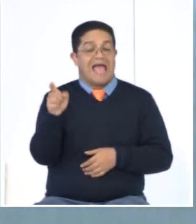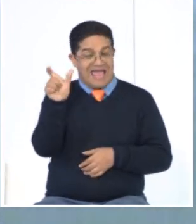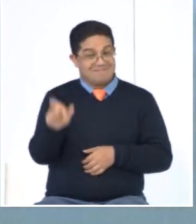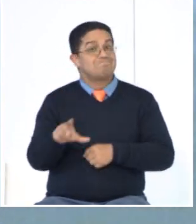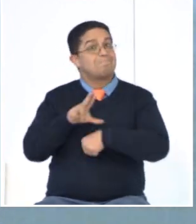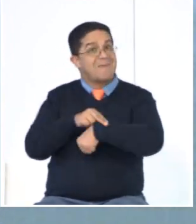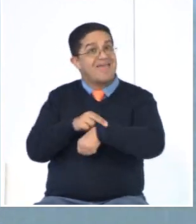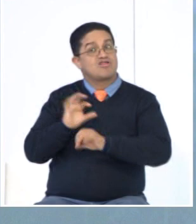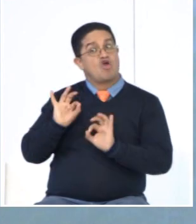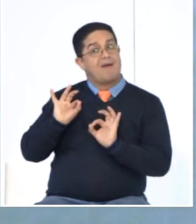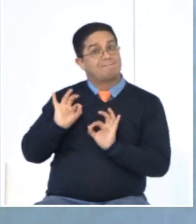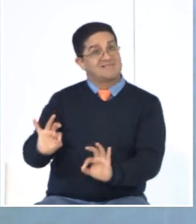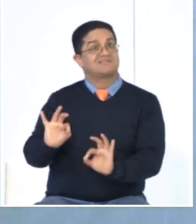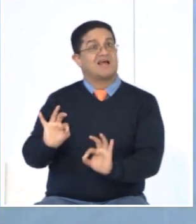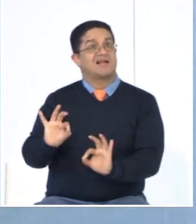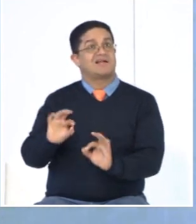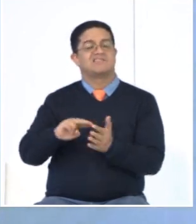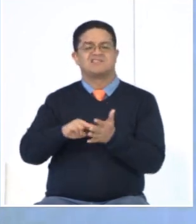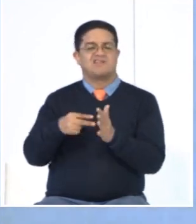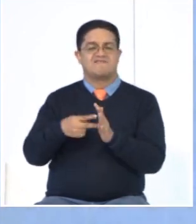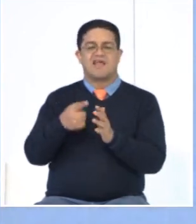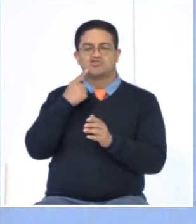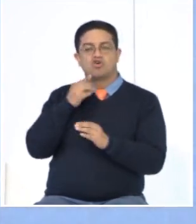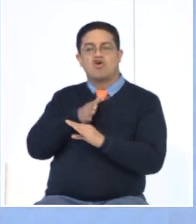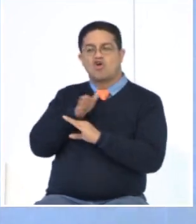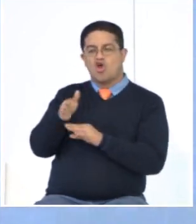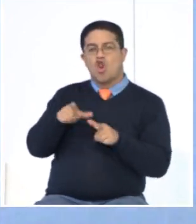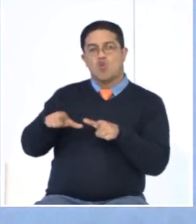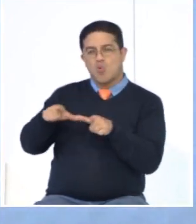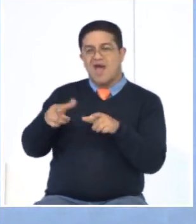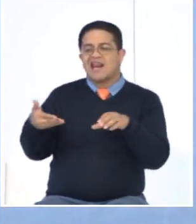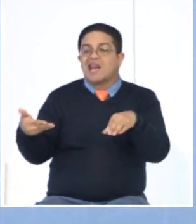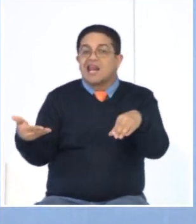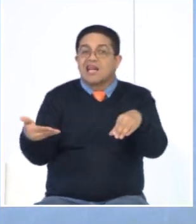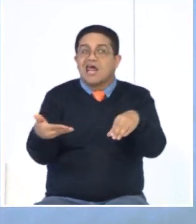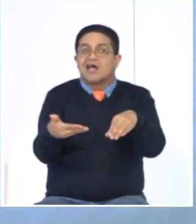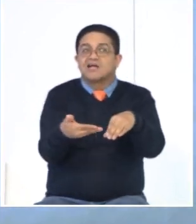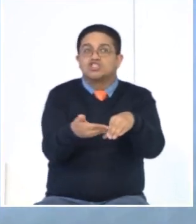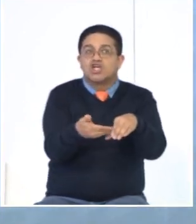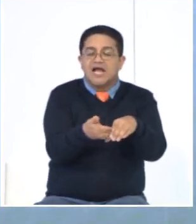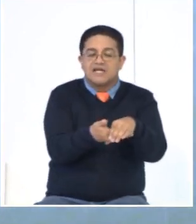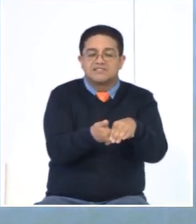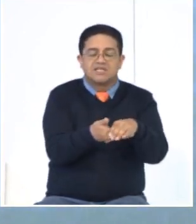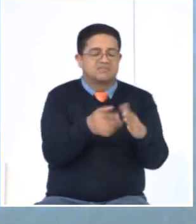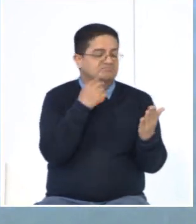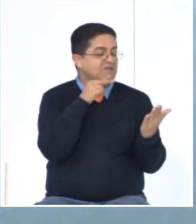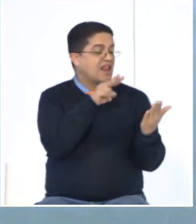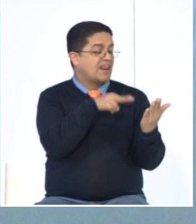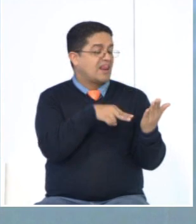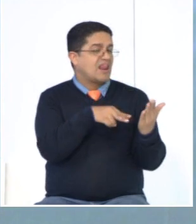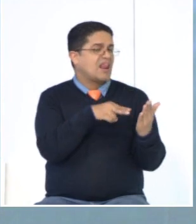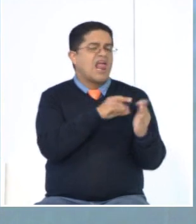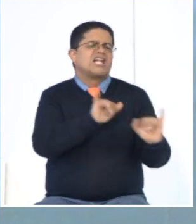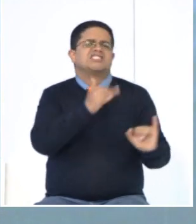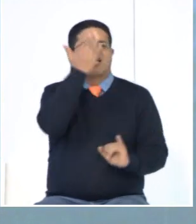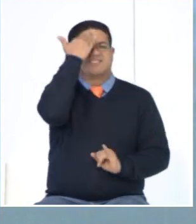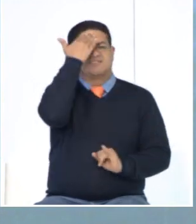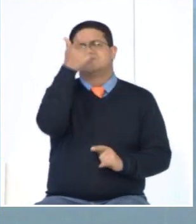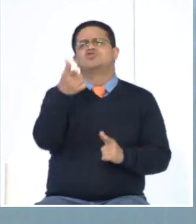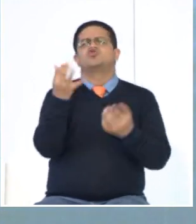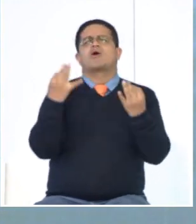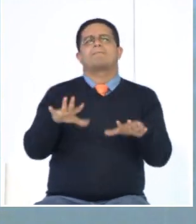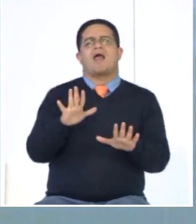eso y que no basta con que te vayas a un sitio a hacerte una resonancia magnética y tú lees el estudio y te quedas con tu estudio, dice normal, no pasa